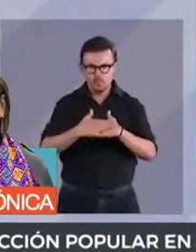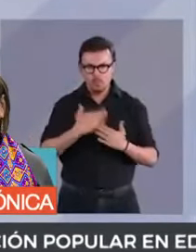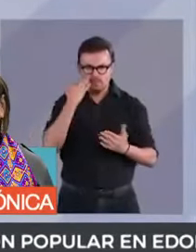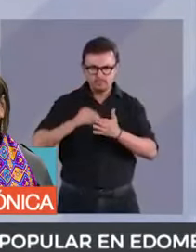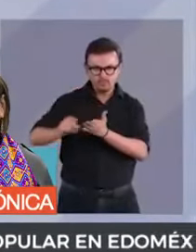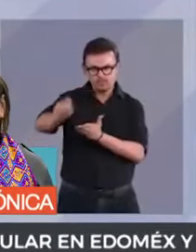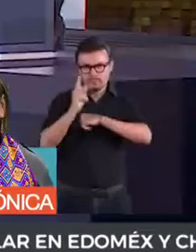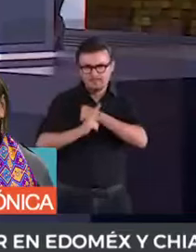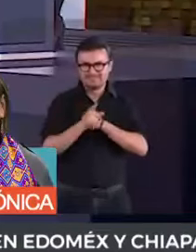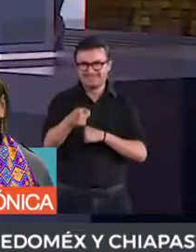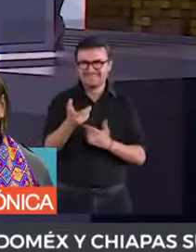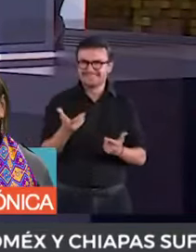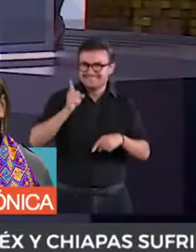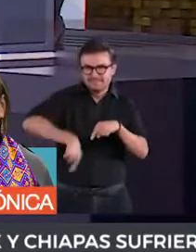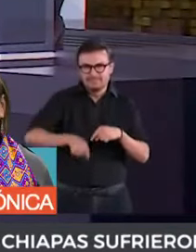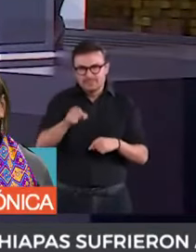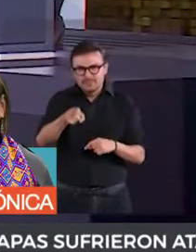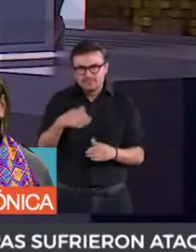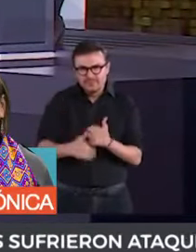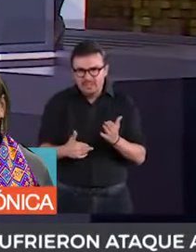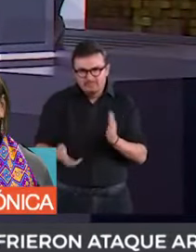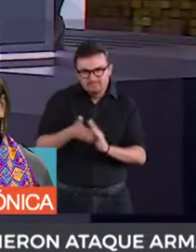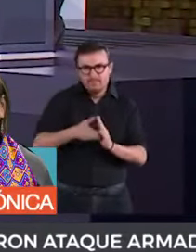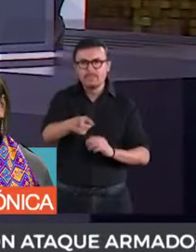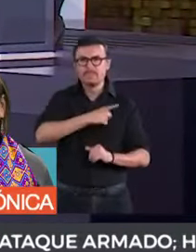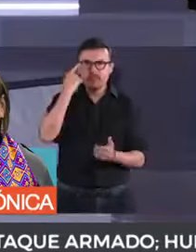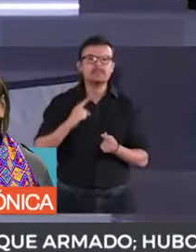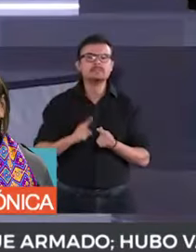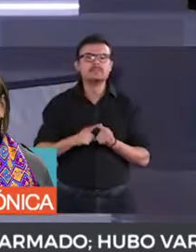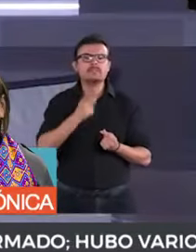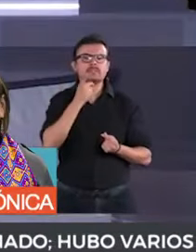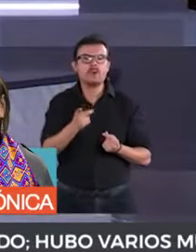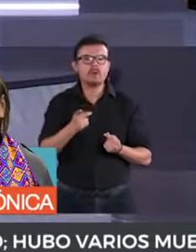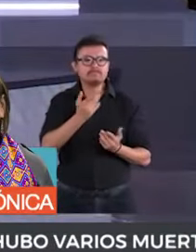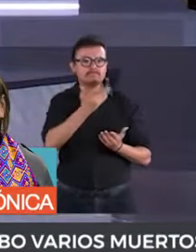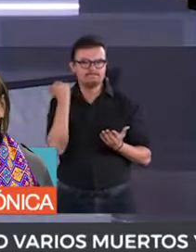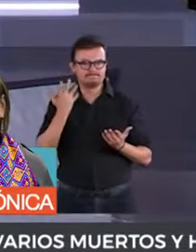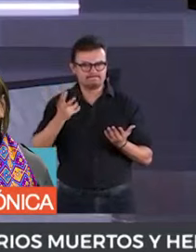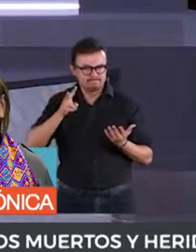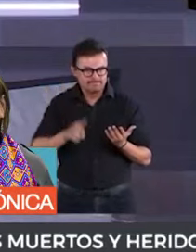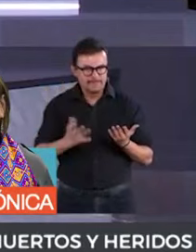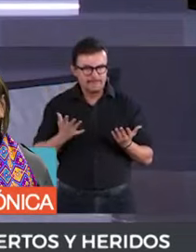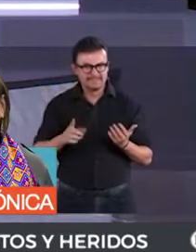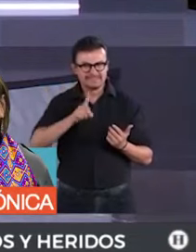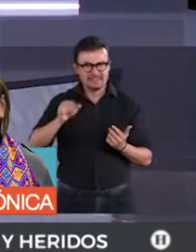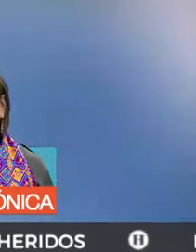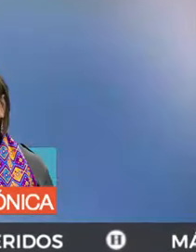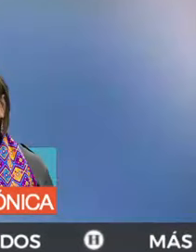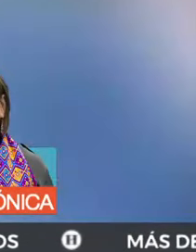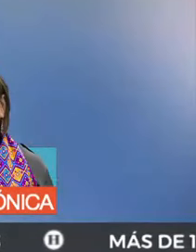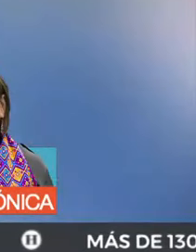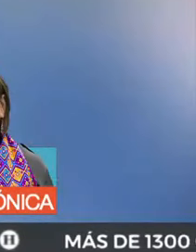país inexistente. Por eso van a perder. Por eso ayer se llenó el Zócalo. Por eso llegó la marea